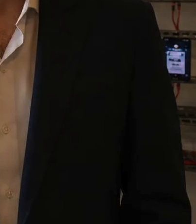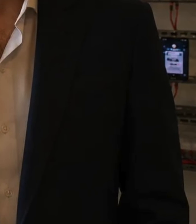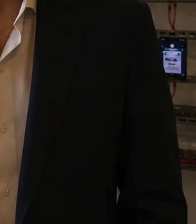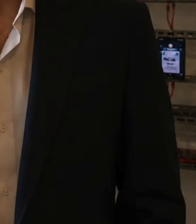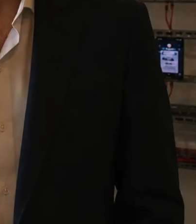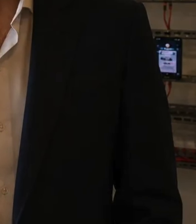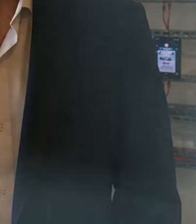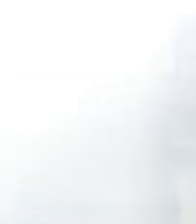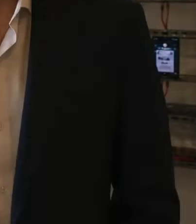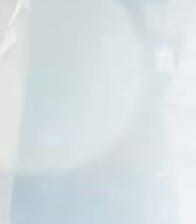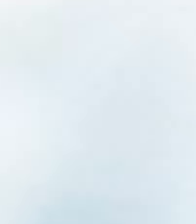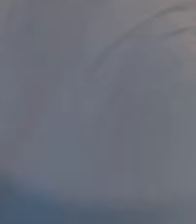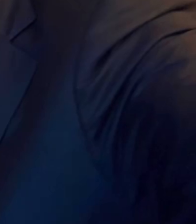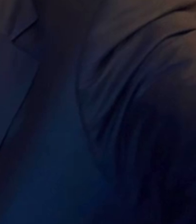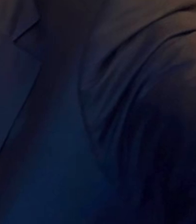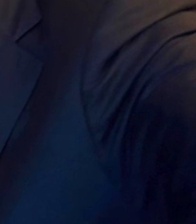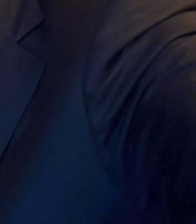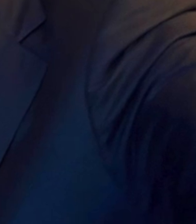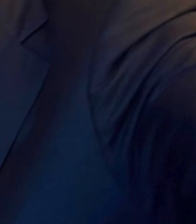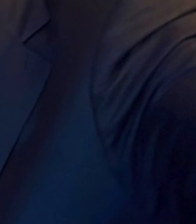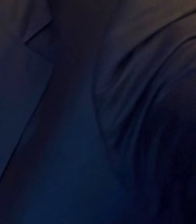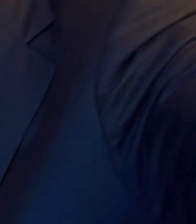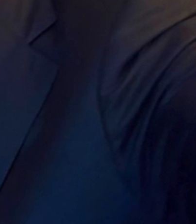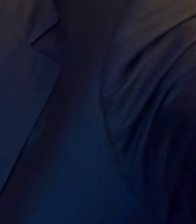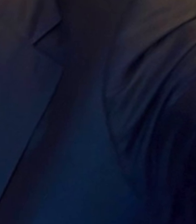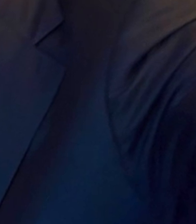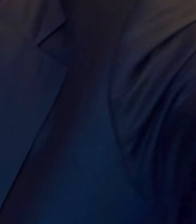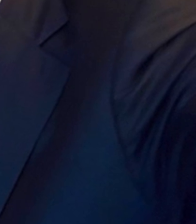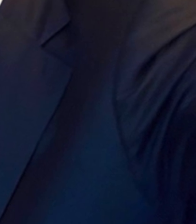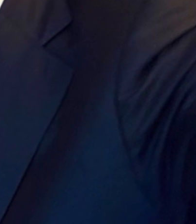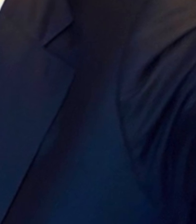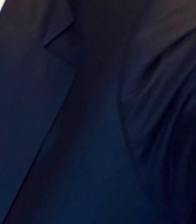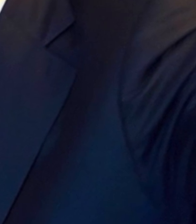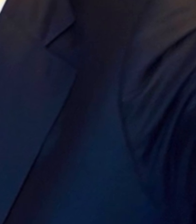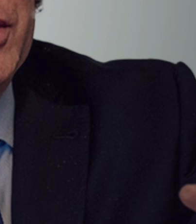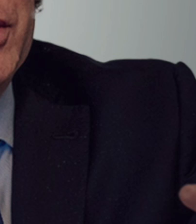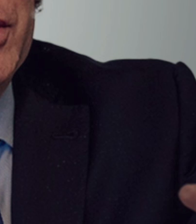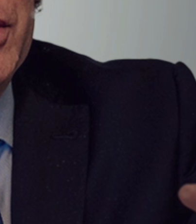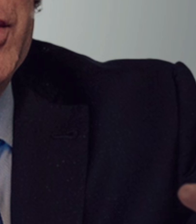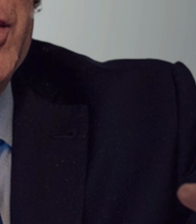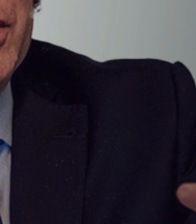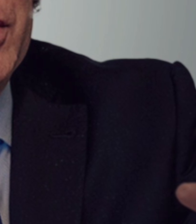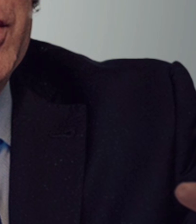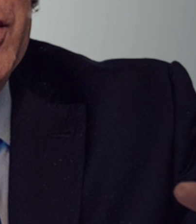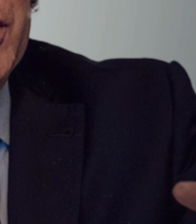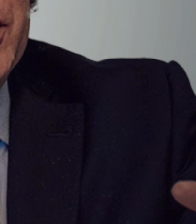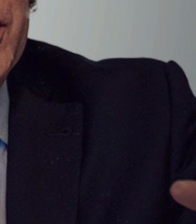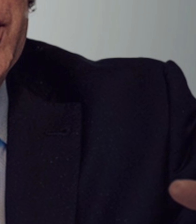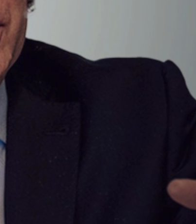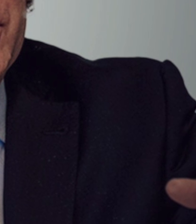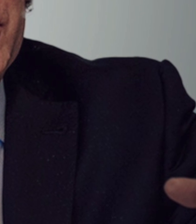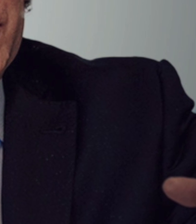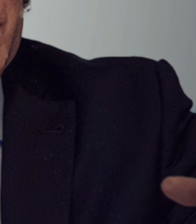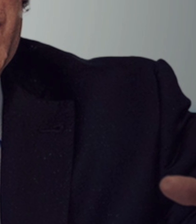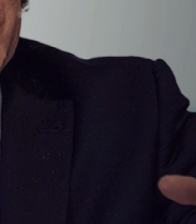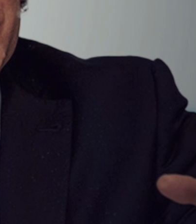argentino, conocido por su asociación con el presidente Javier Milei, ha sido señalado en múltiples informes como un operador